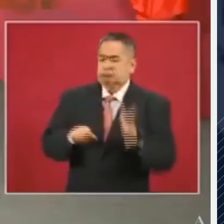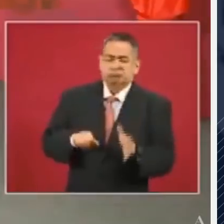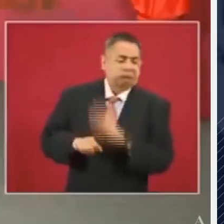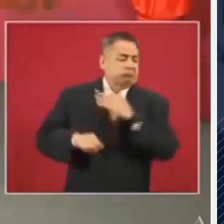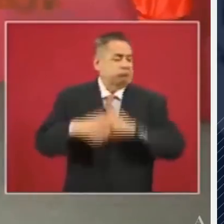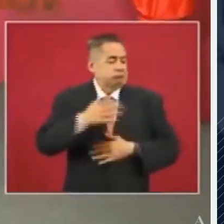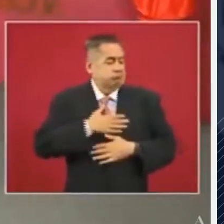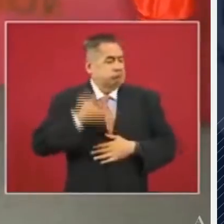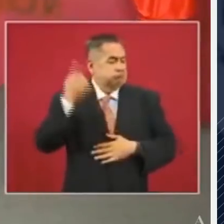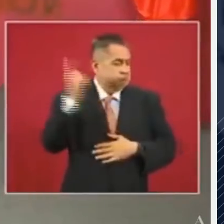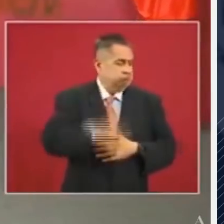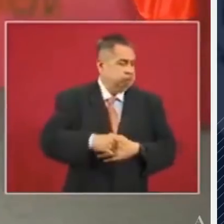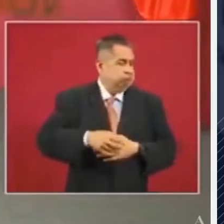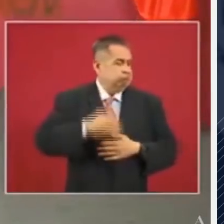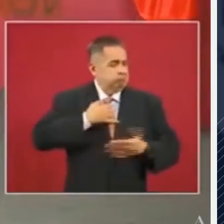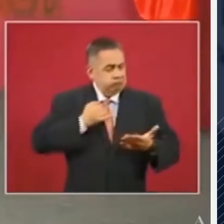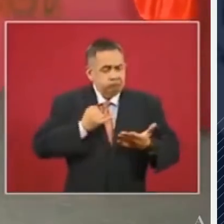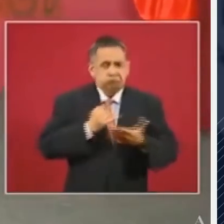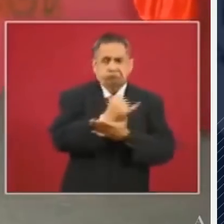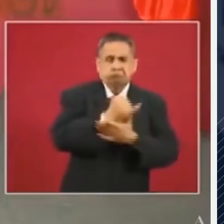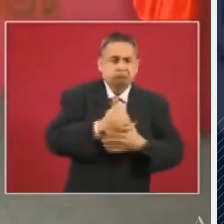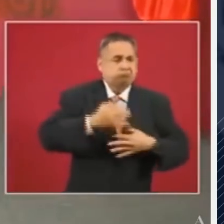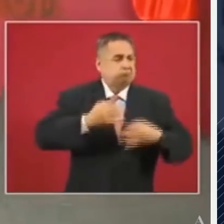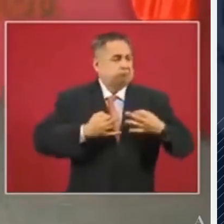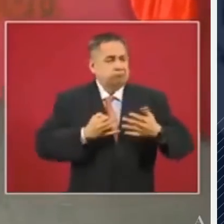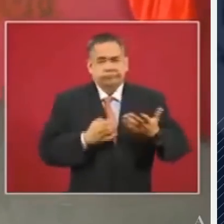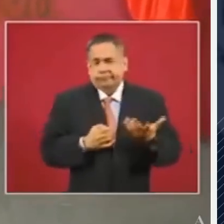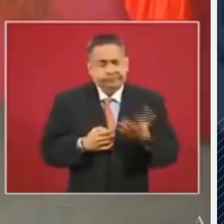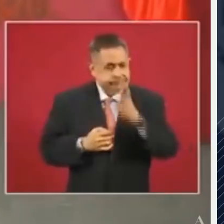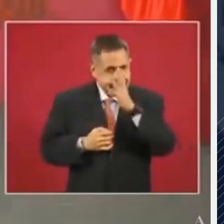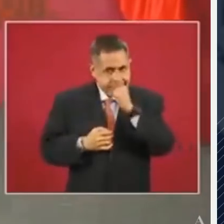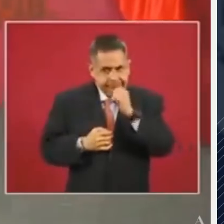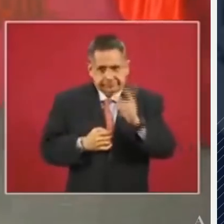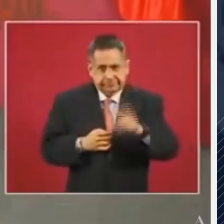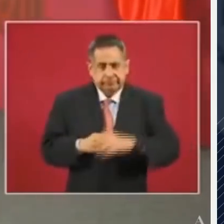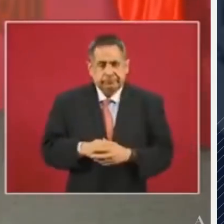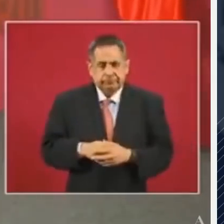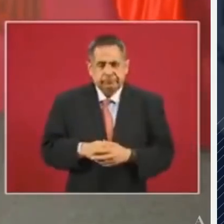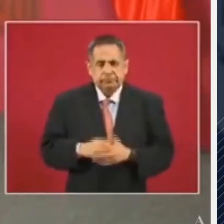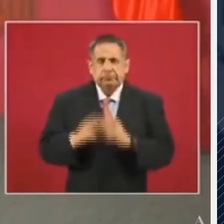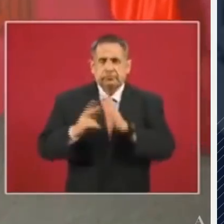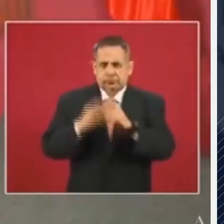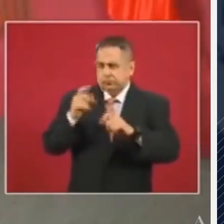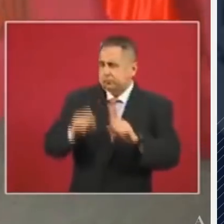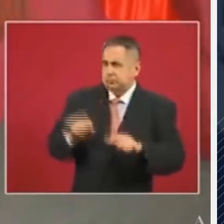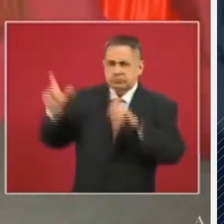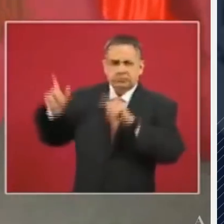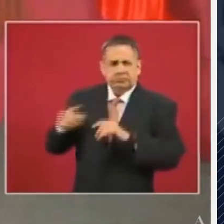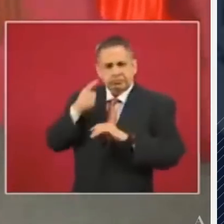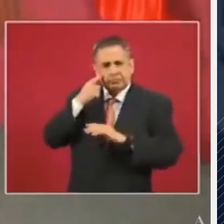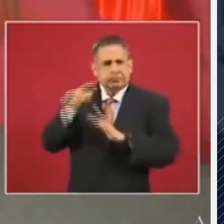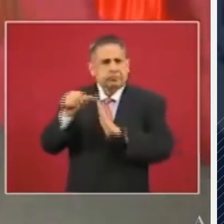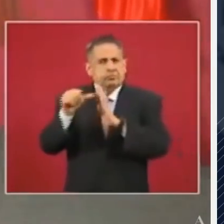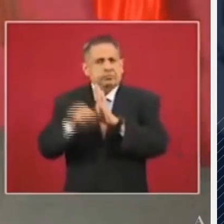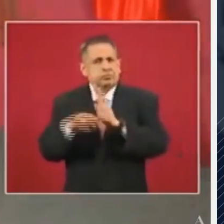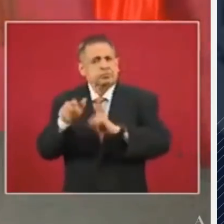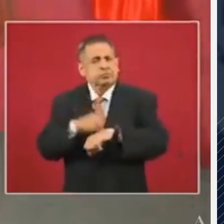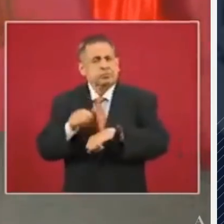temas. Y no escucha. Y no tiene disposición al diálogo. Tan es así que nosotros